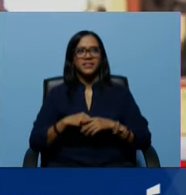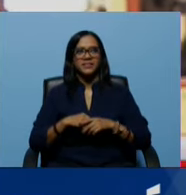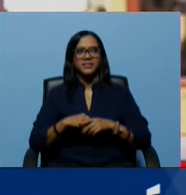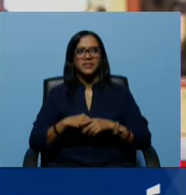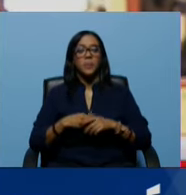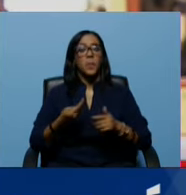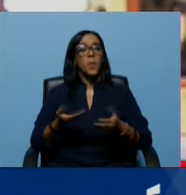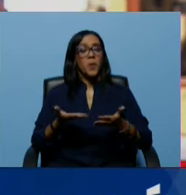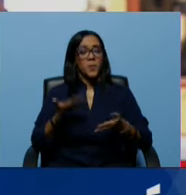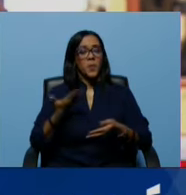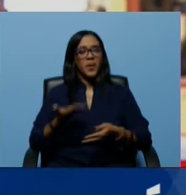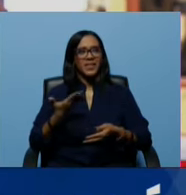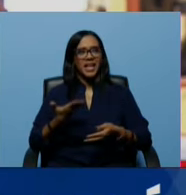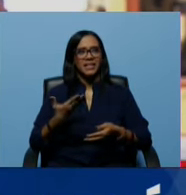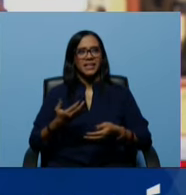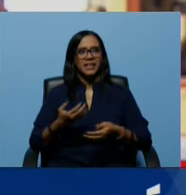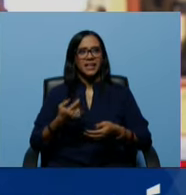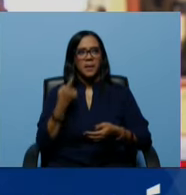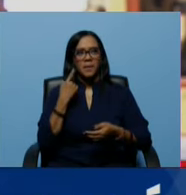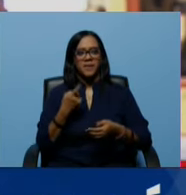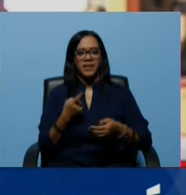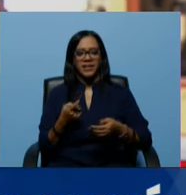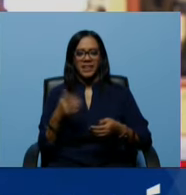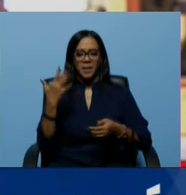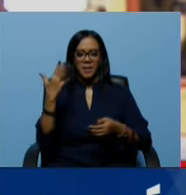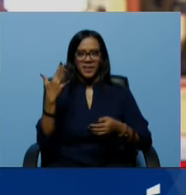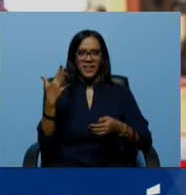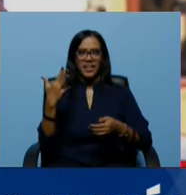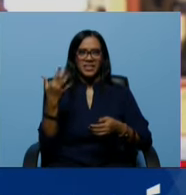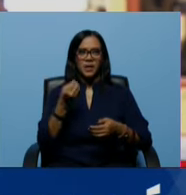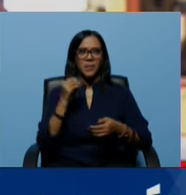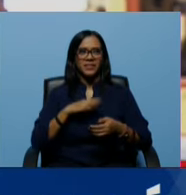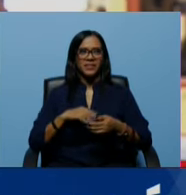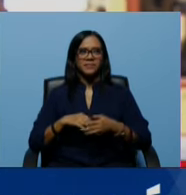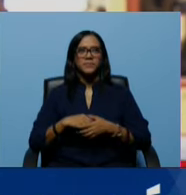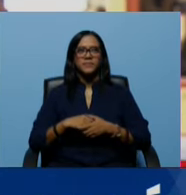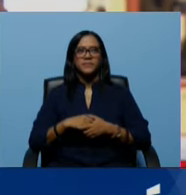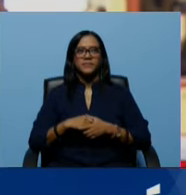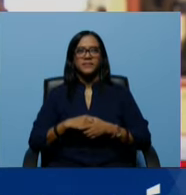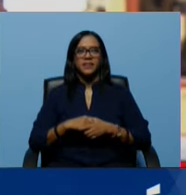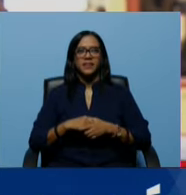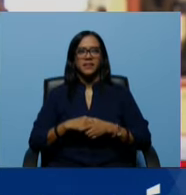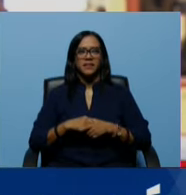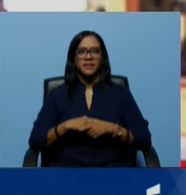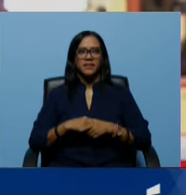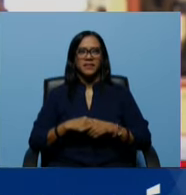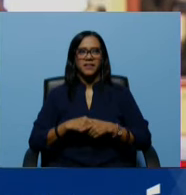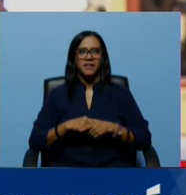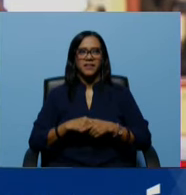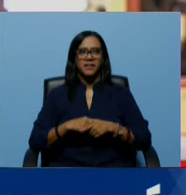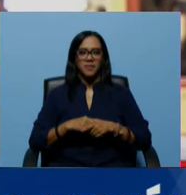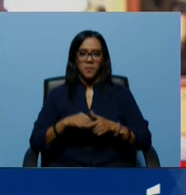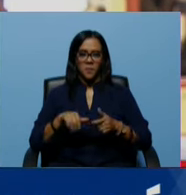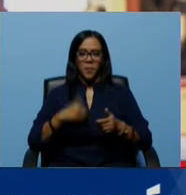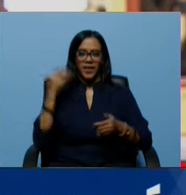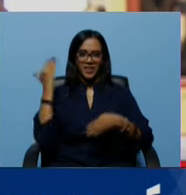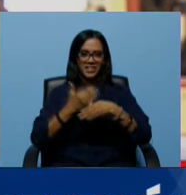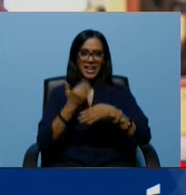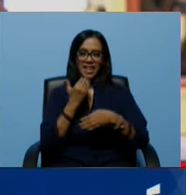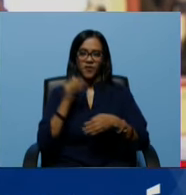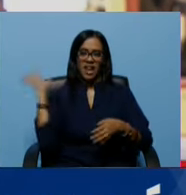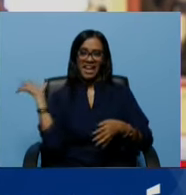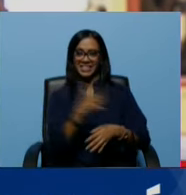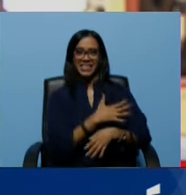Muy importante. Para ver la mano derecha, ¿cómo está Delcy? ¿Puedes coaccionar a alguien con una cachetada?